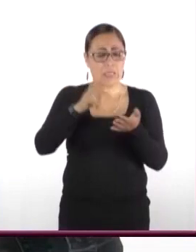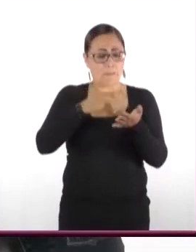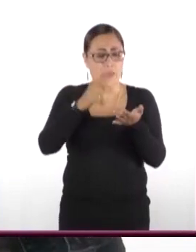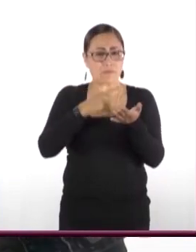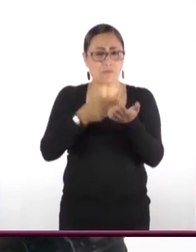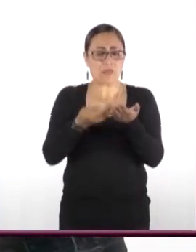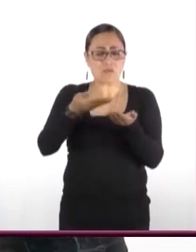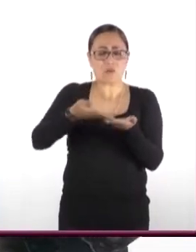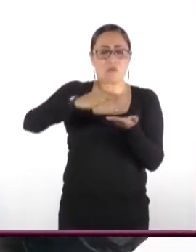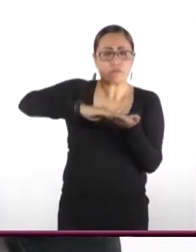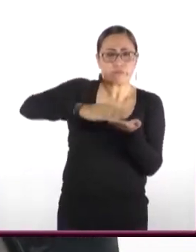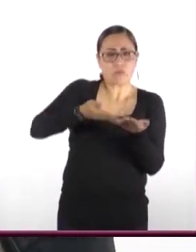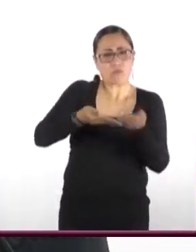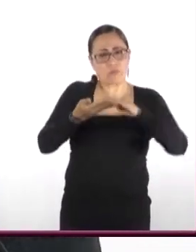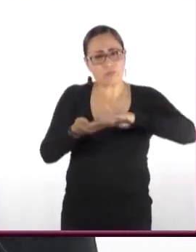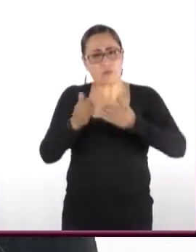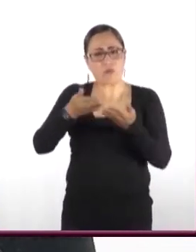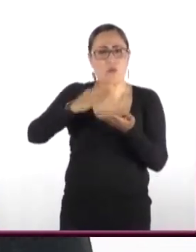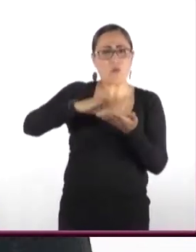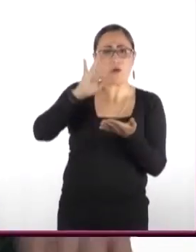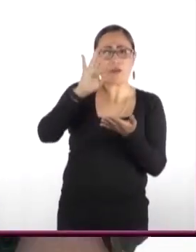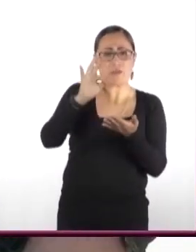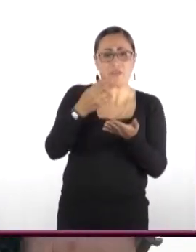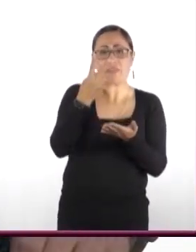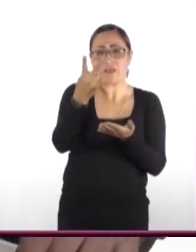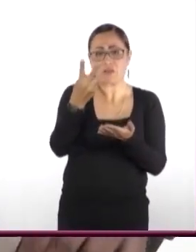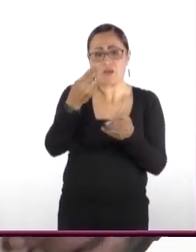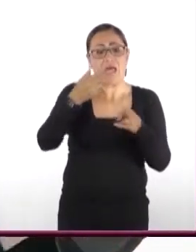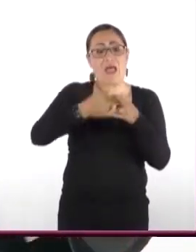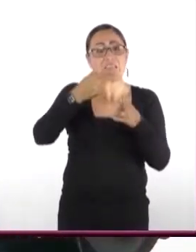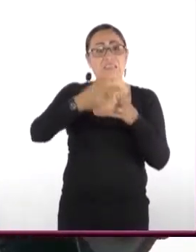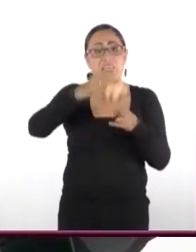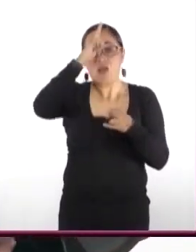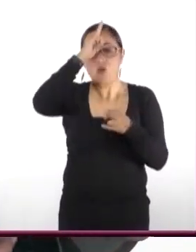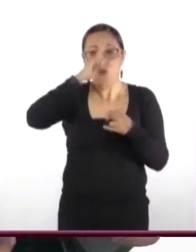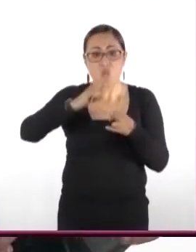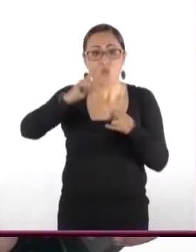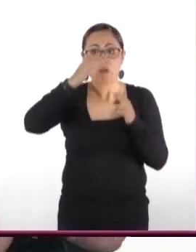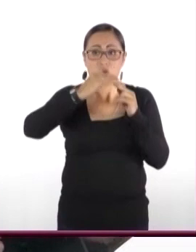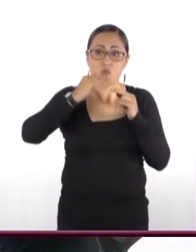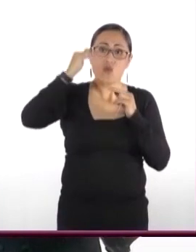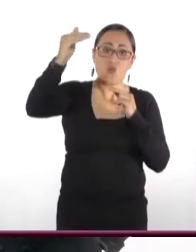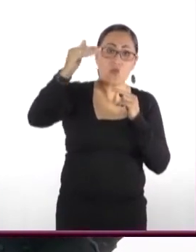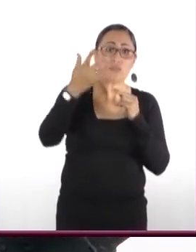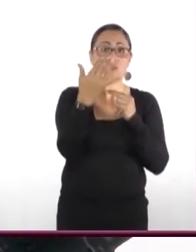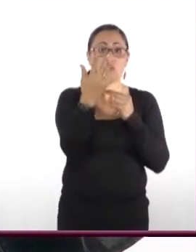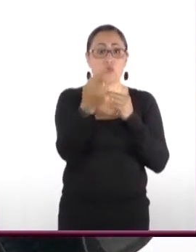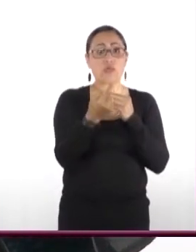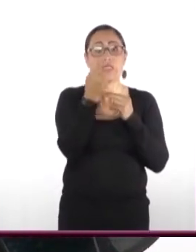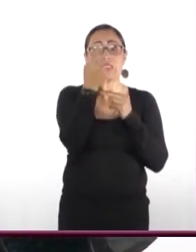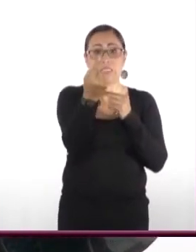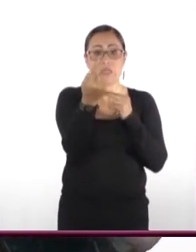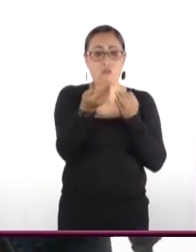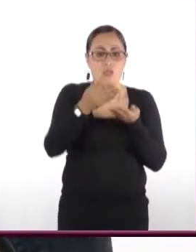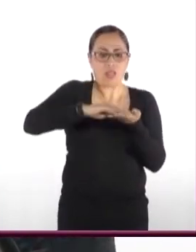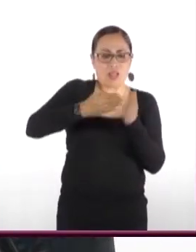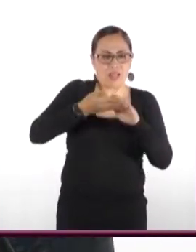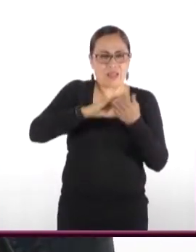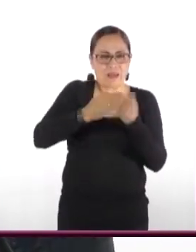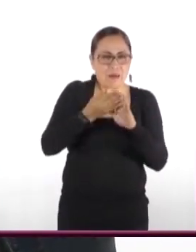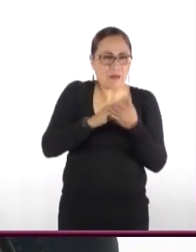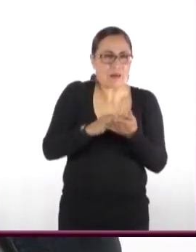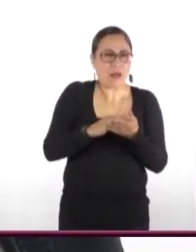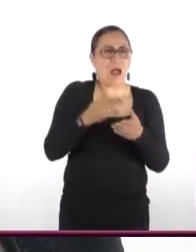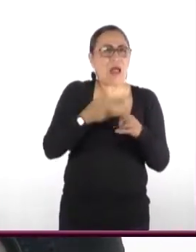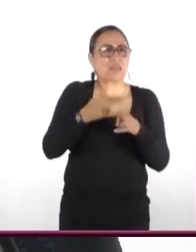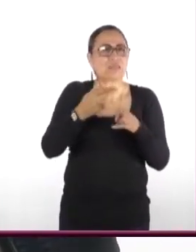los 42 pliegues, ¡pum!, la luna. Con 51 estaríamos en medio del sol. Si lo